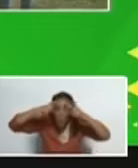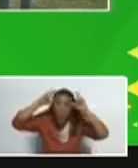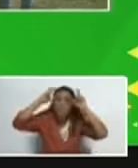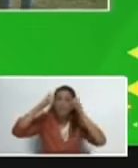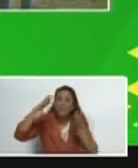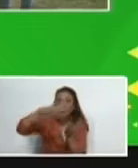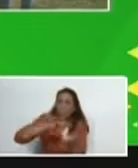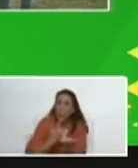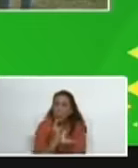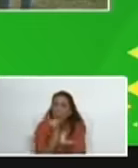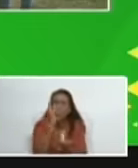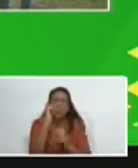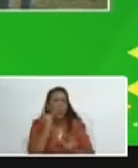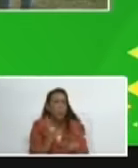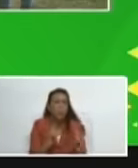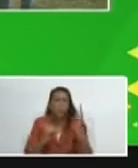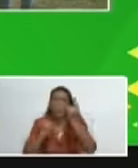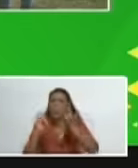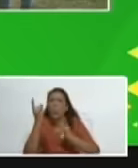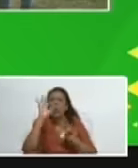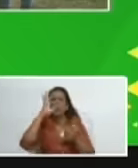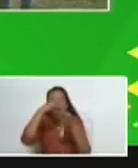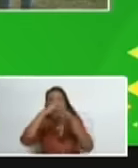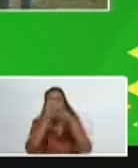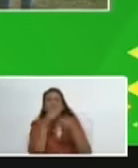producción de la tierra, producción agrícola.